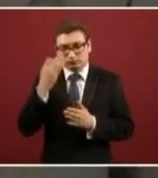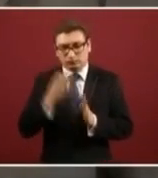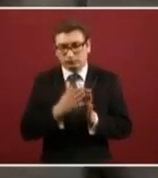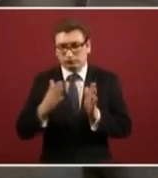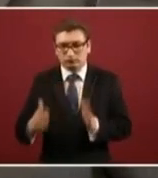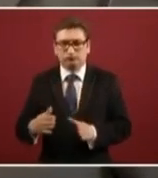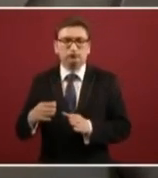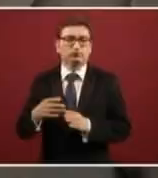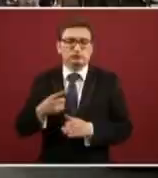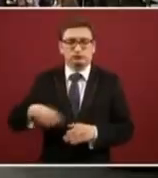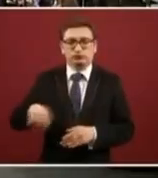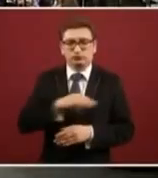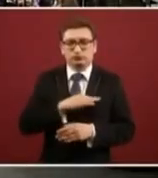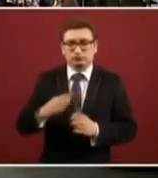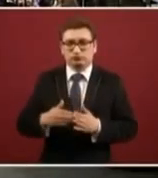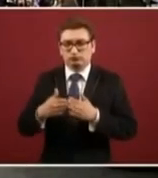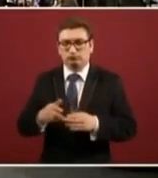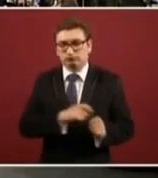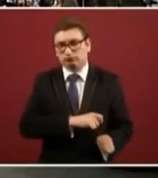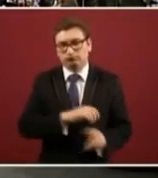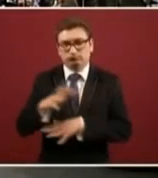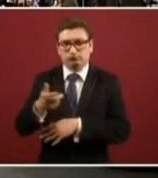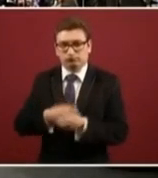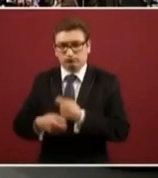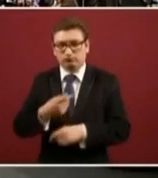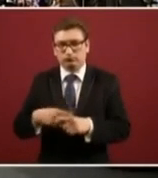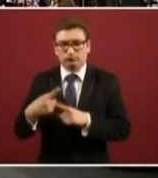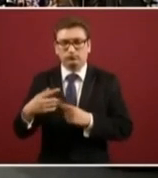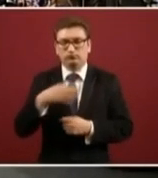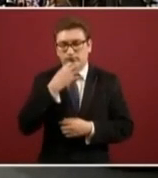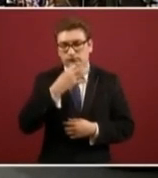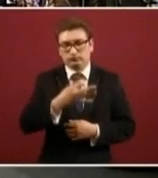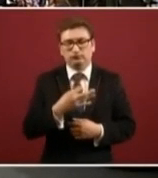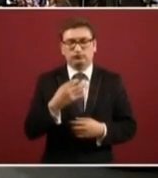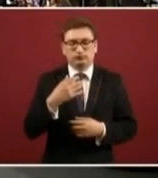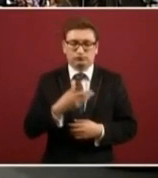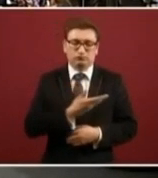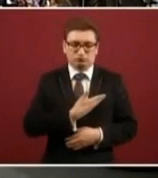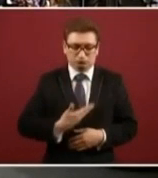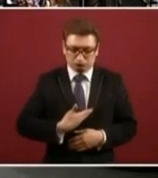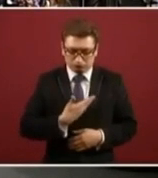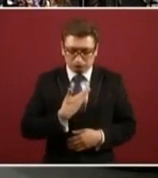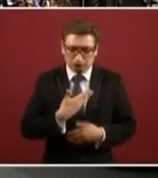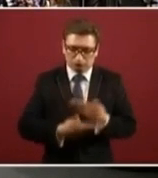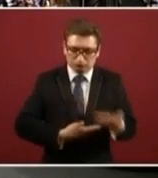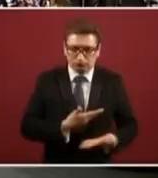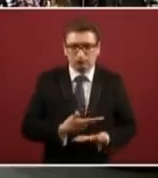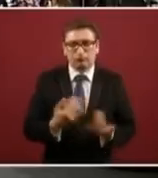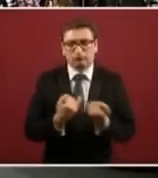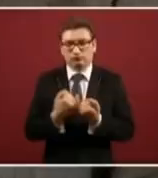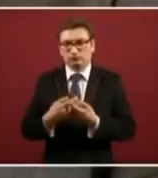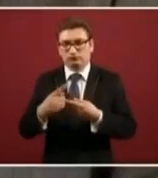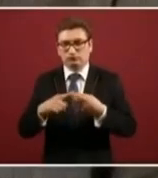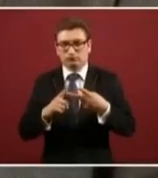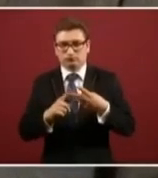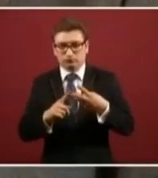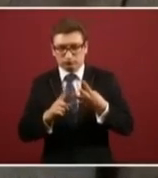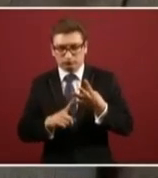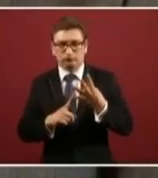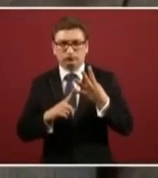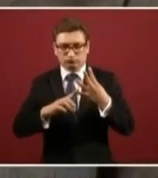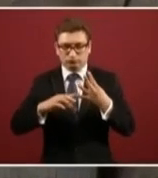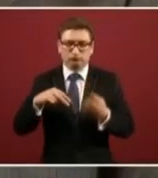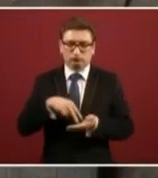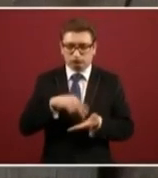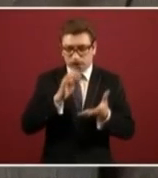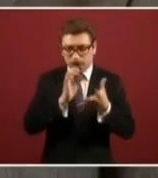se considera, señor presidente, estamos a solnes. Quiero destacar que en la suma de las cuatro presentaciones